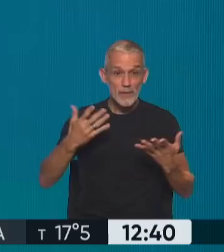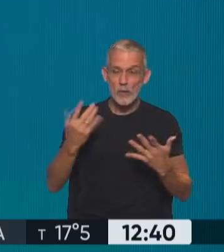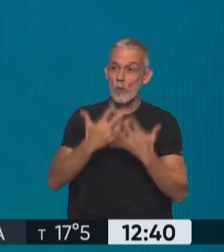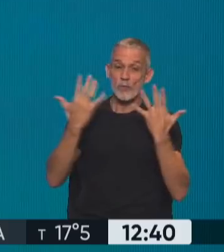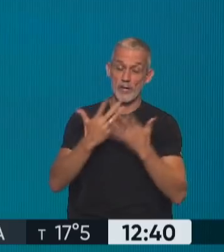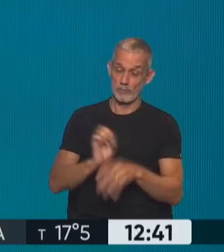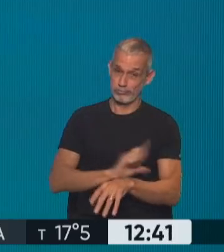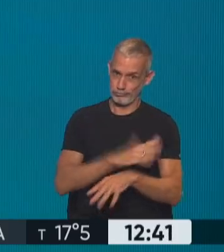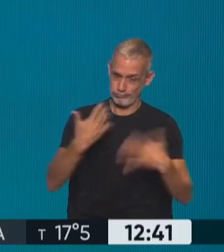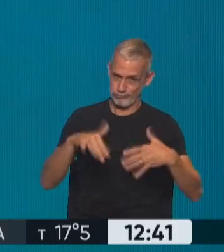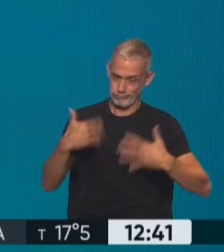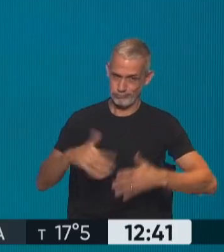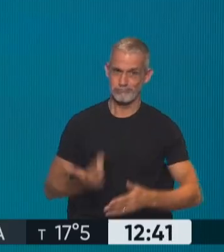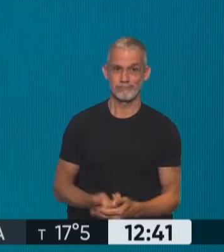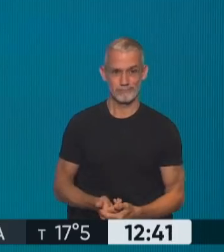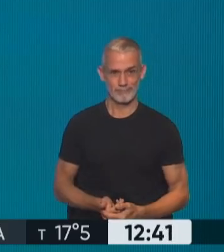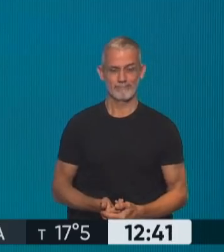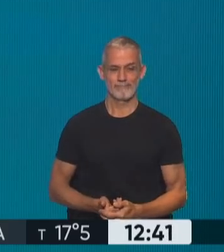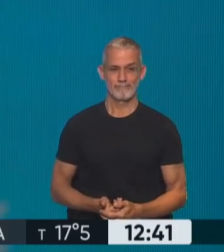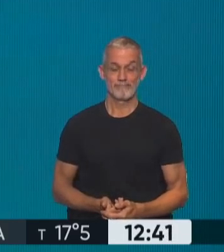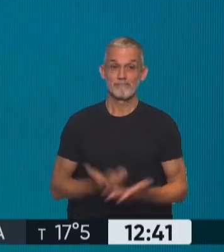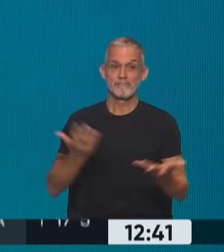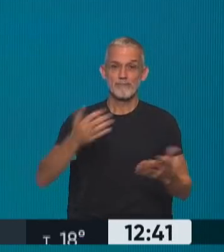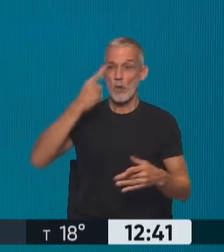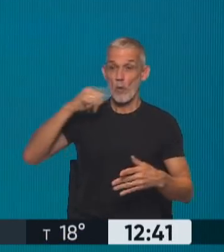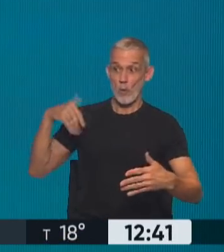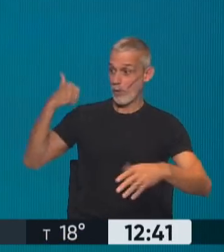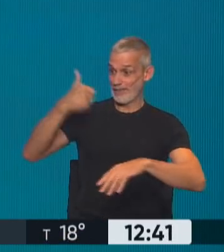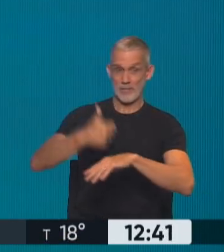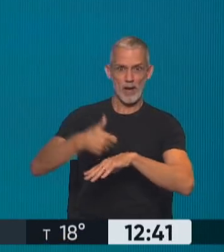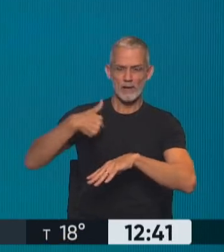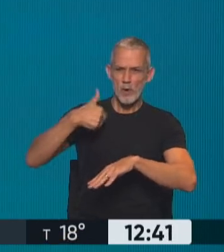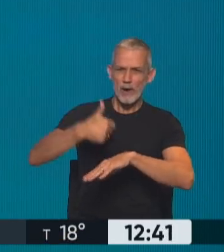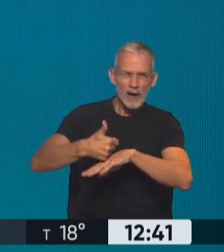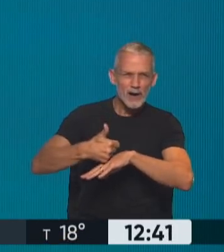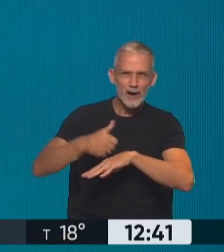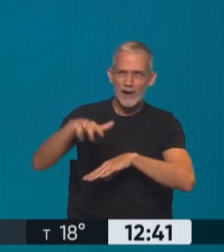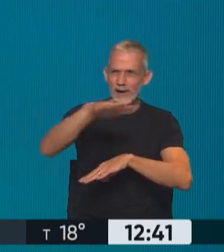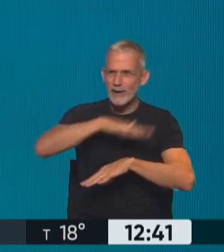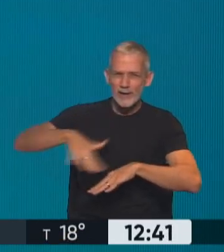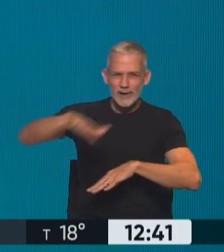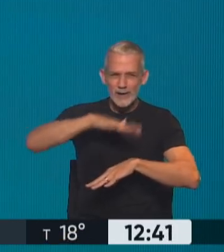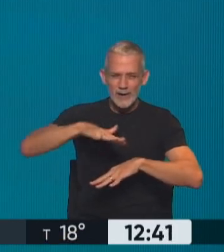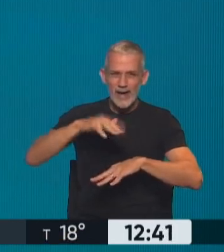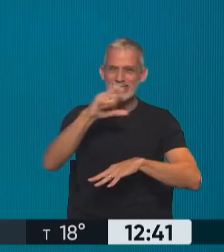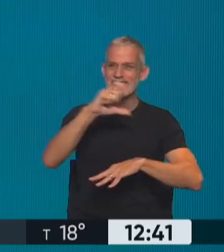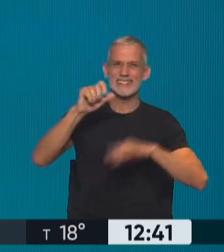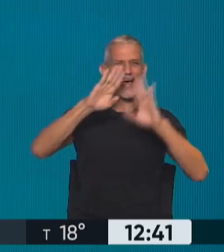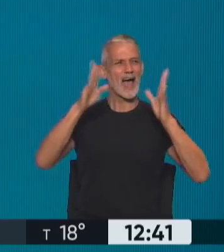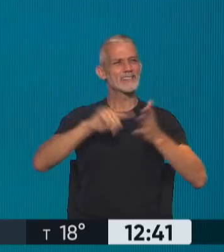muchas emociones. La última vez que estuve en este magnífico centro